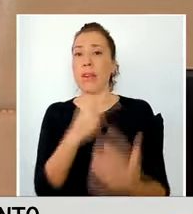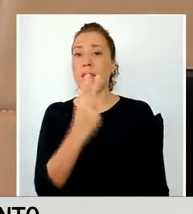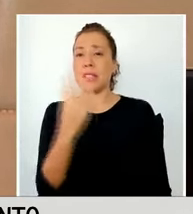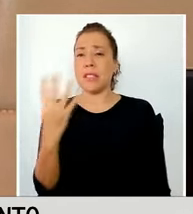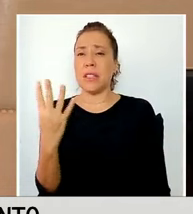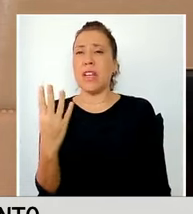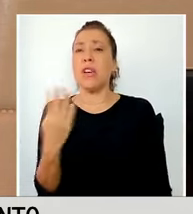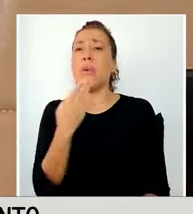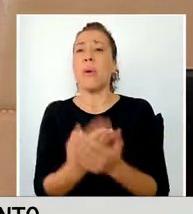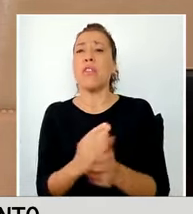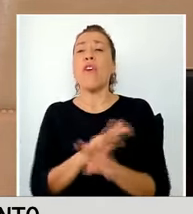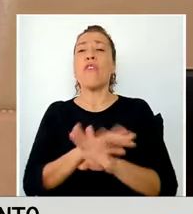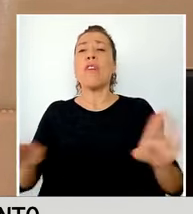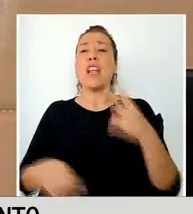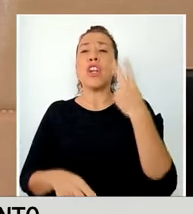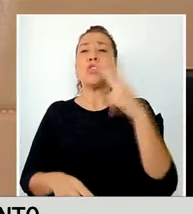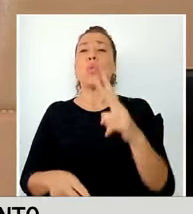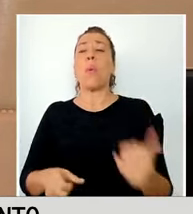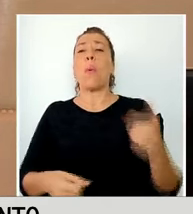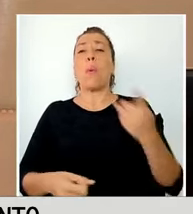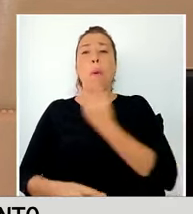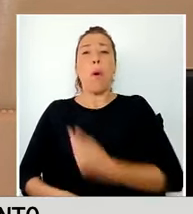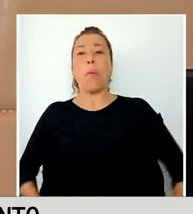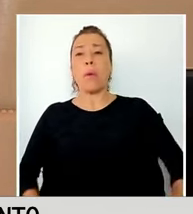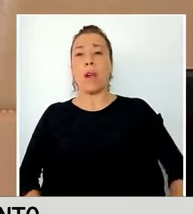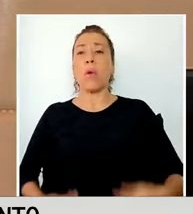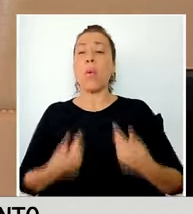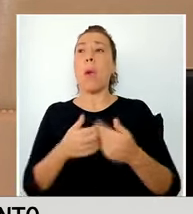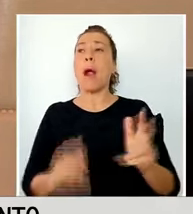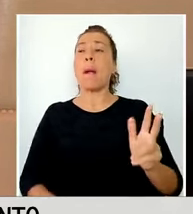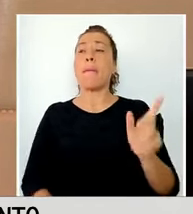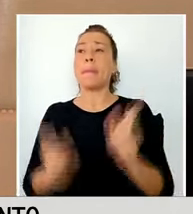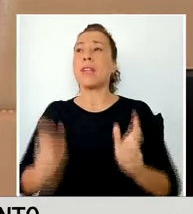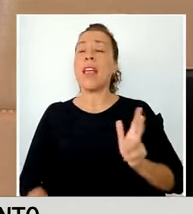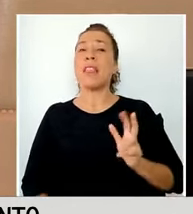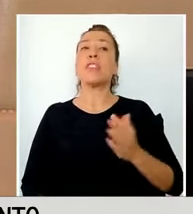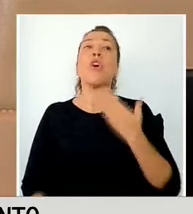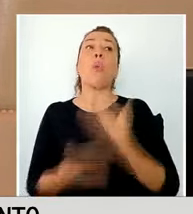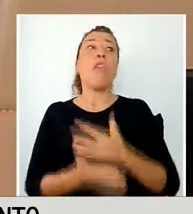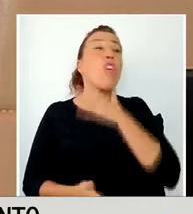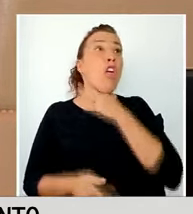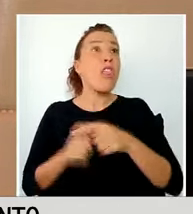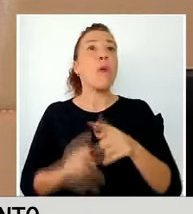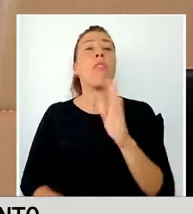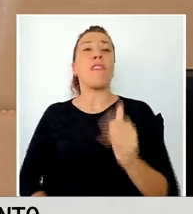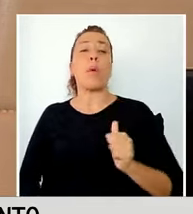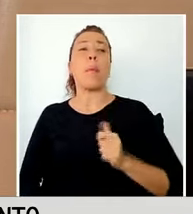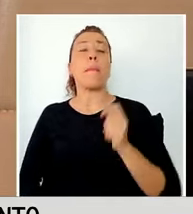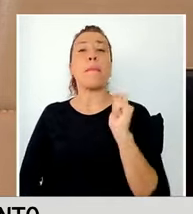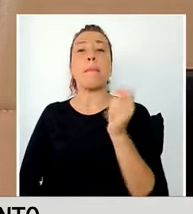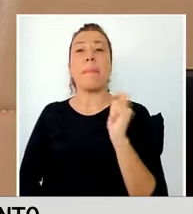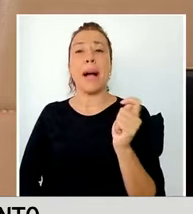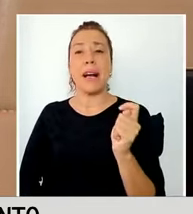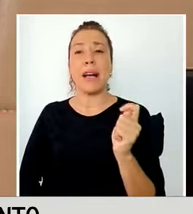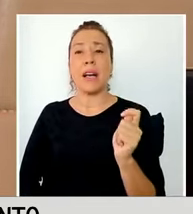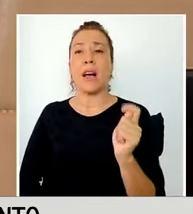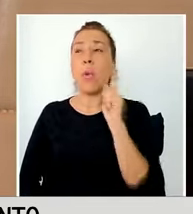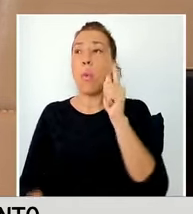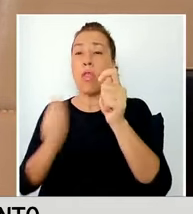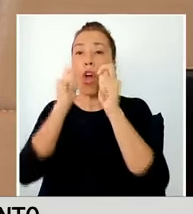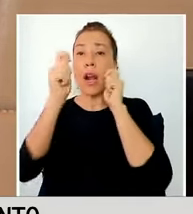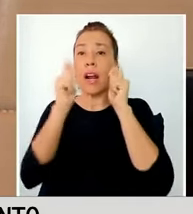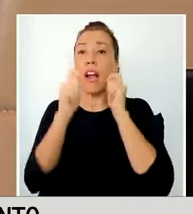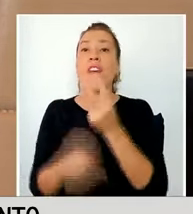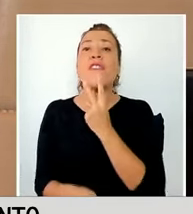su periodo porque cualquier persona decente cuando hay una deuda se paga y sobre todo cuando está en riesgo la vida y